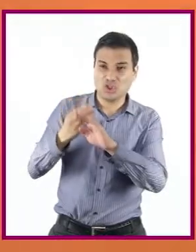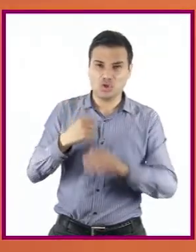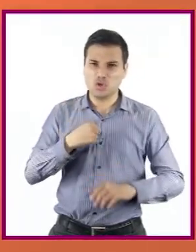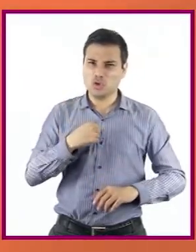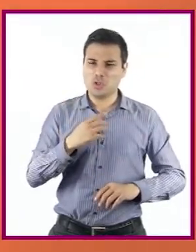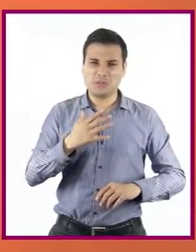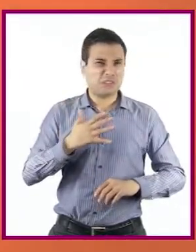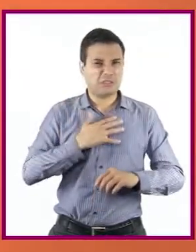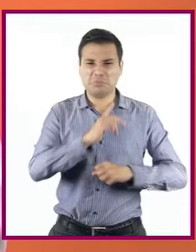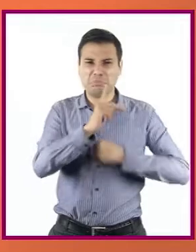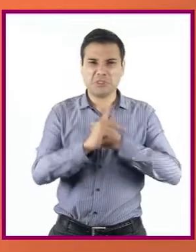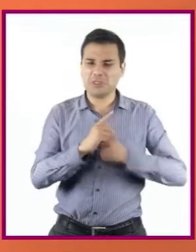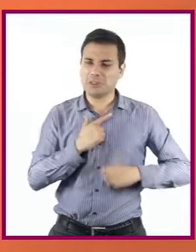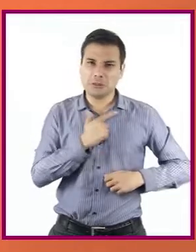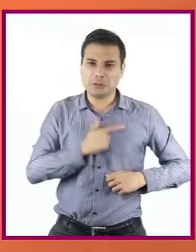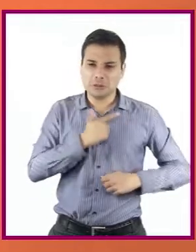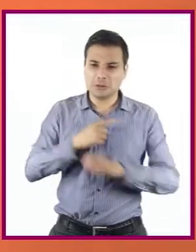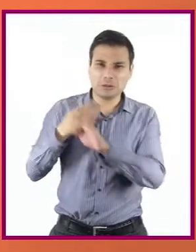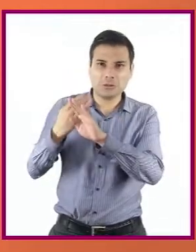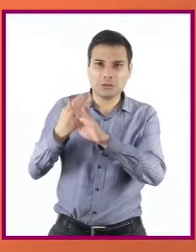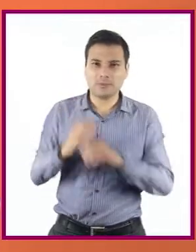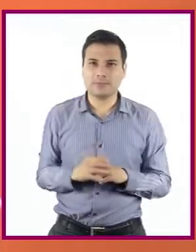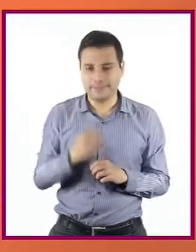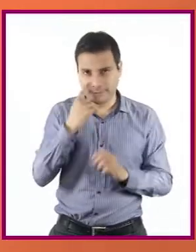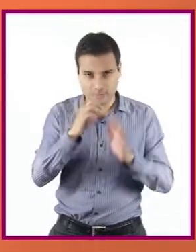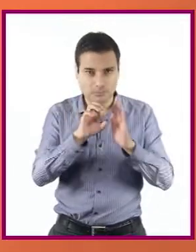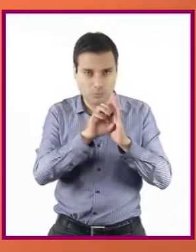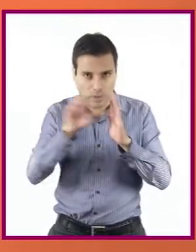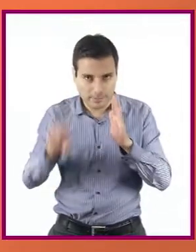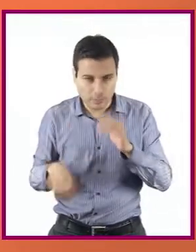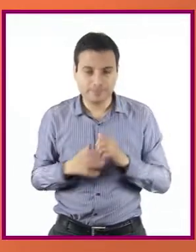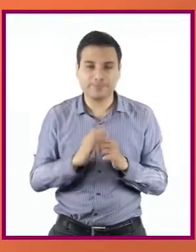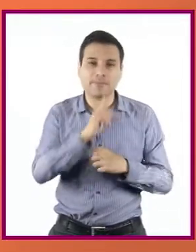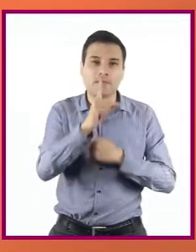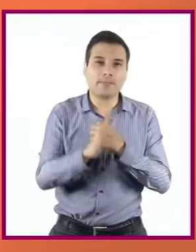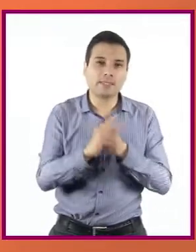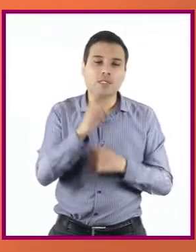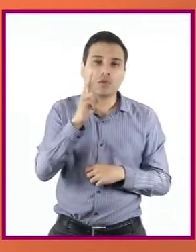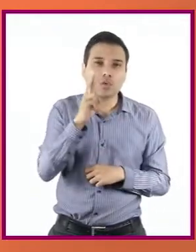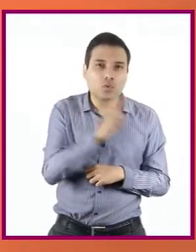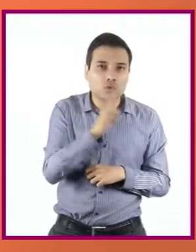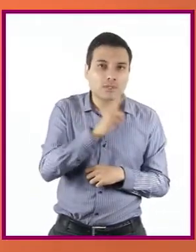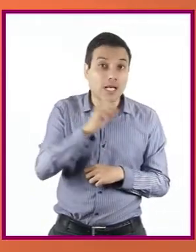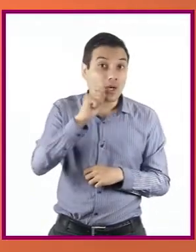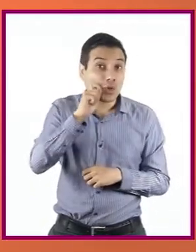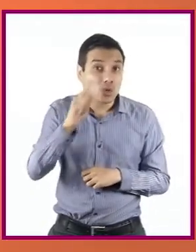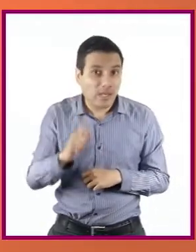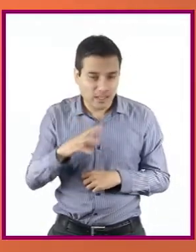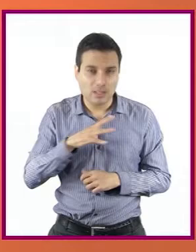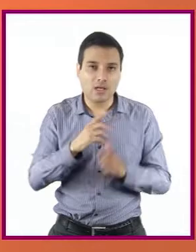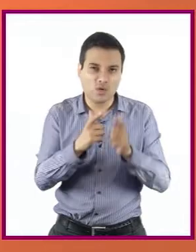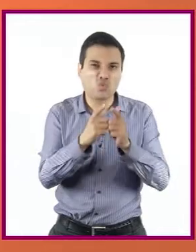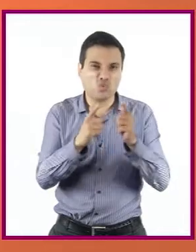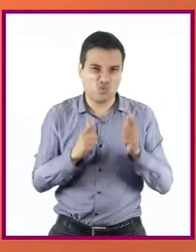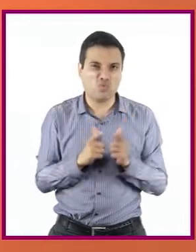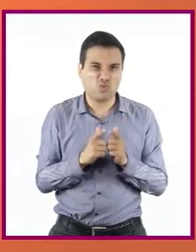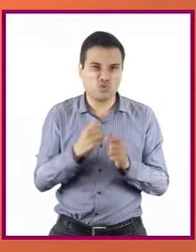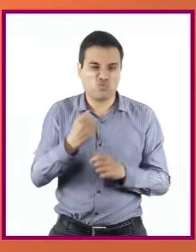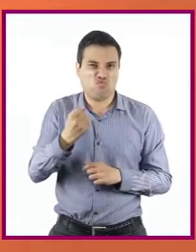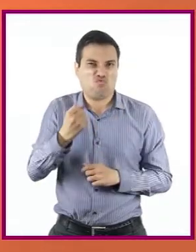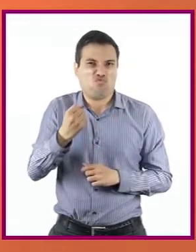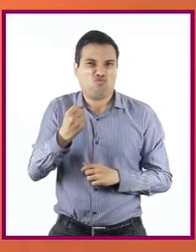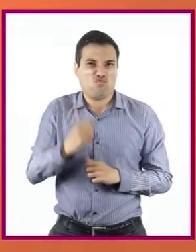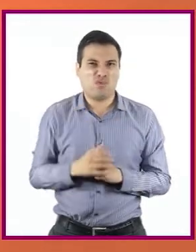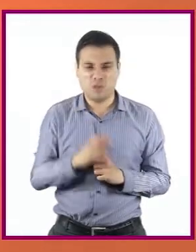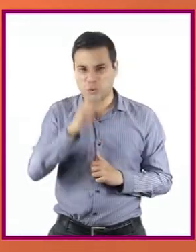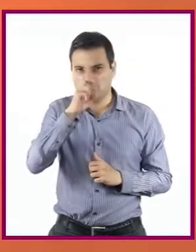organizados. Por ejemplo, en algunos países como Rusia o Ucrania, estos grupos racistas y xenófobos han aumentado